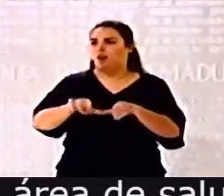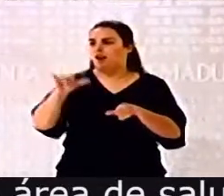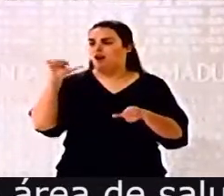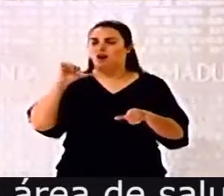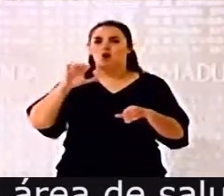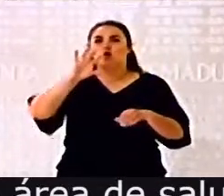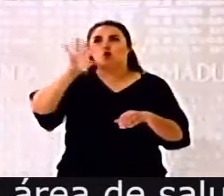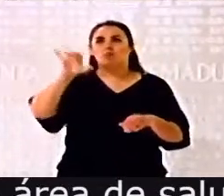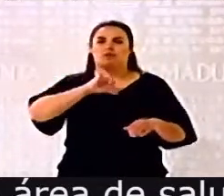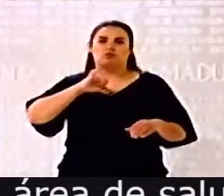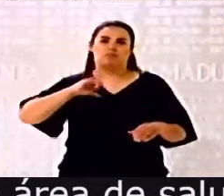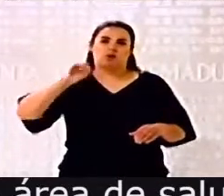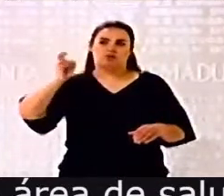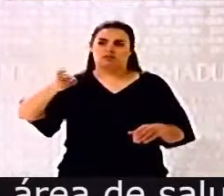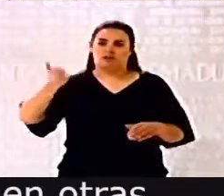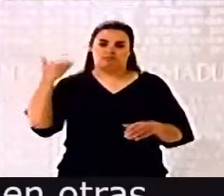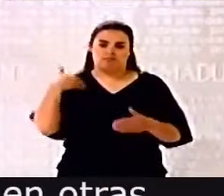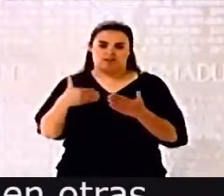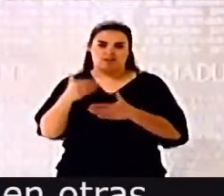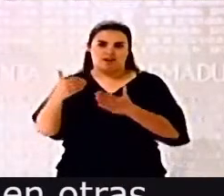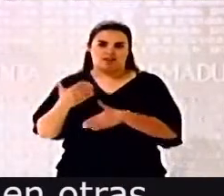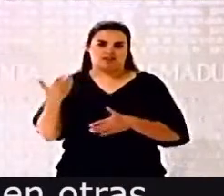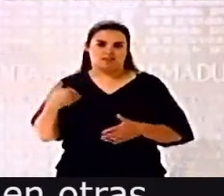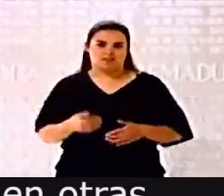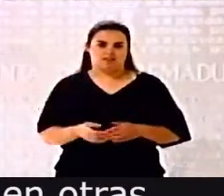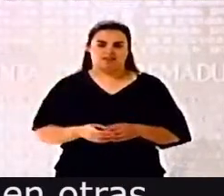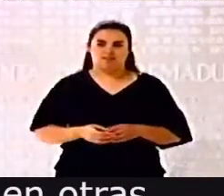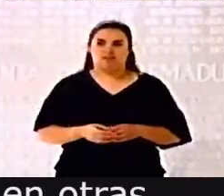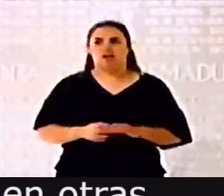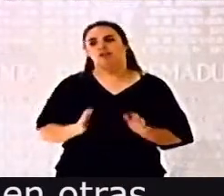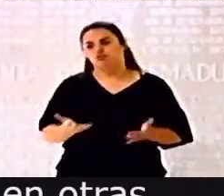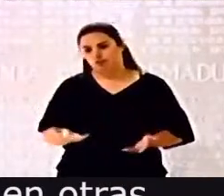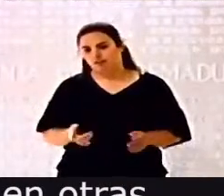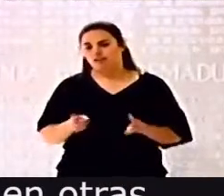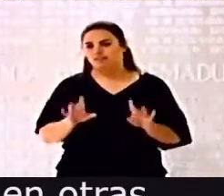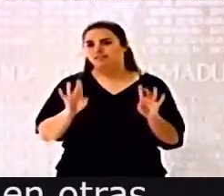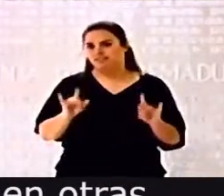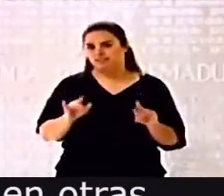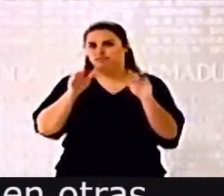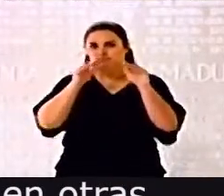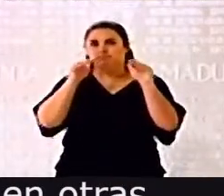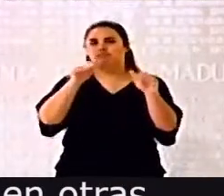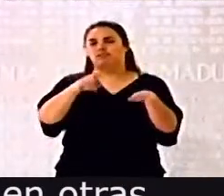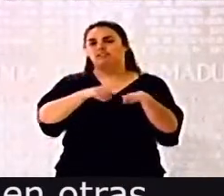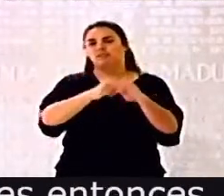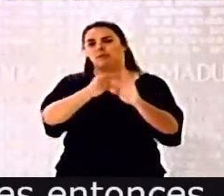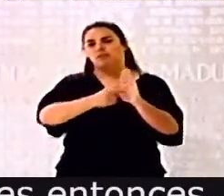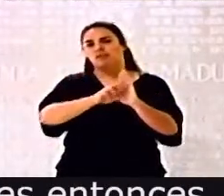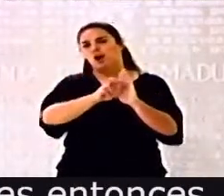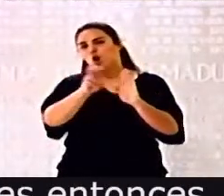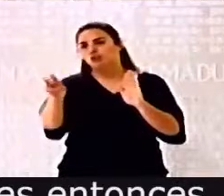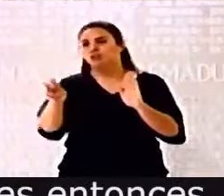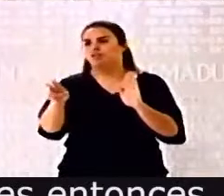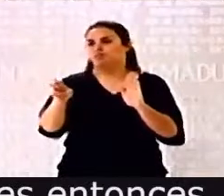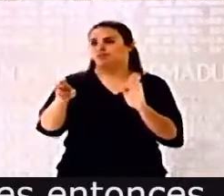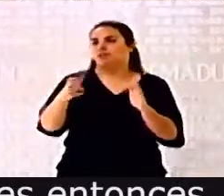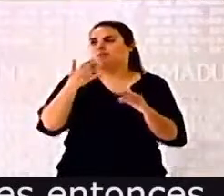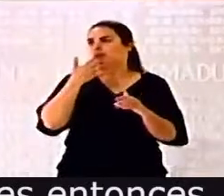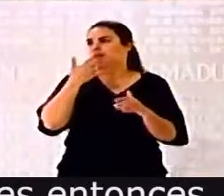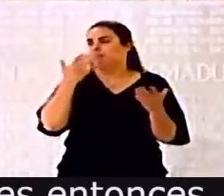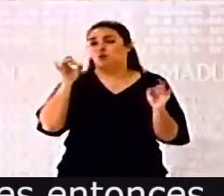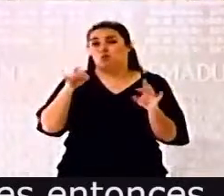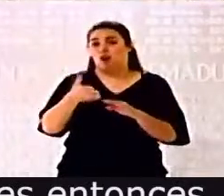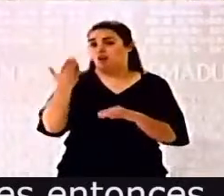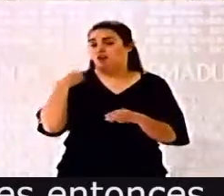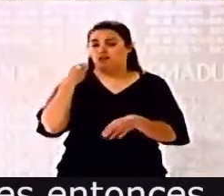otras comunidades autónomas en los últimos días. Pues entonces iríamos a otro tipo de medidas que podrían ser, pues como en su